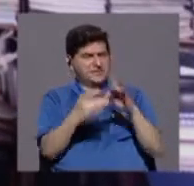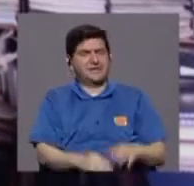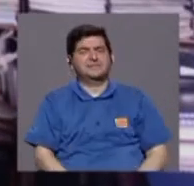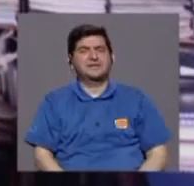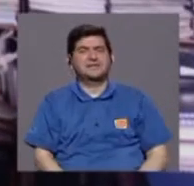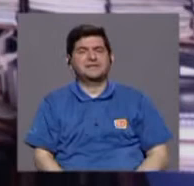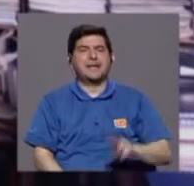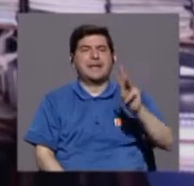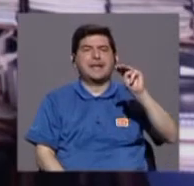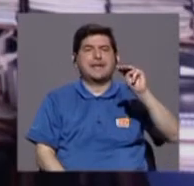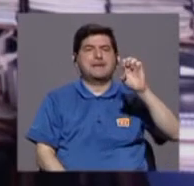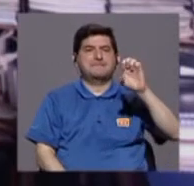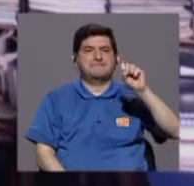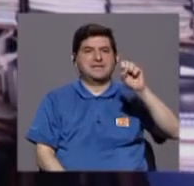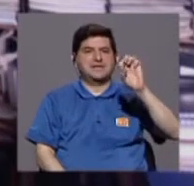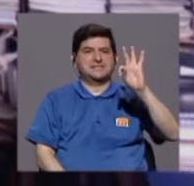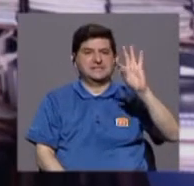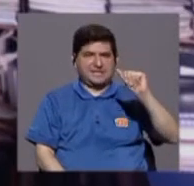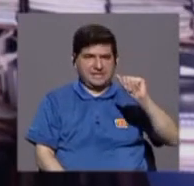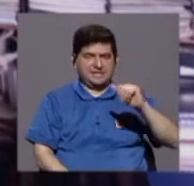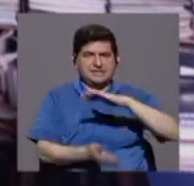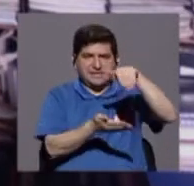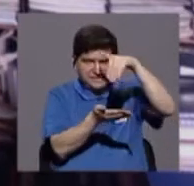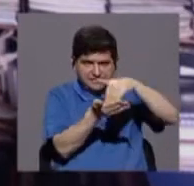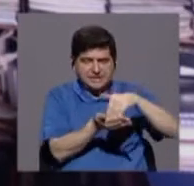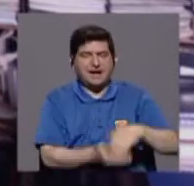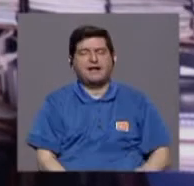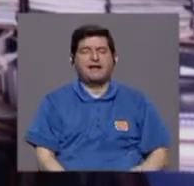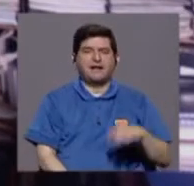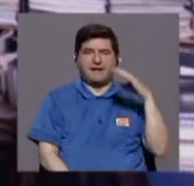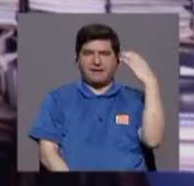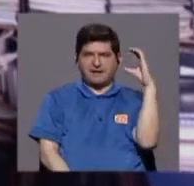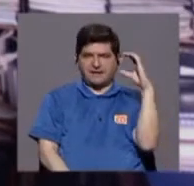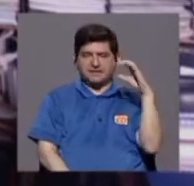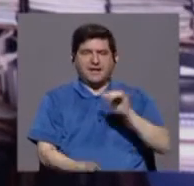meseta central. Cartago, San